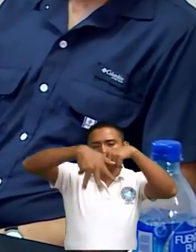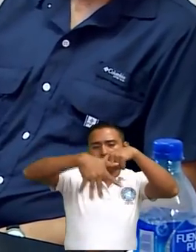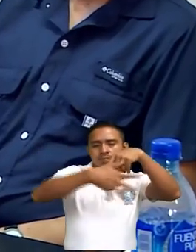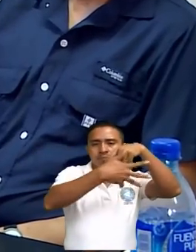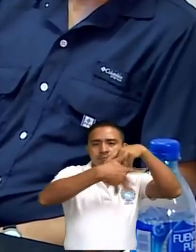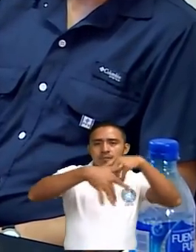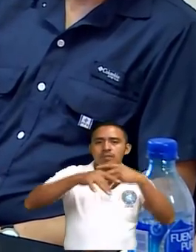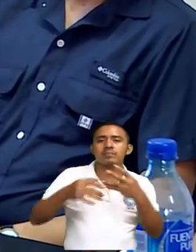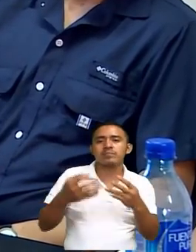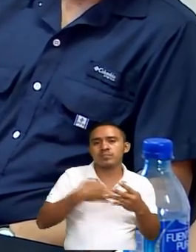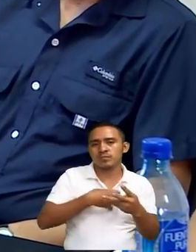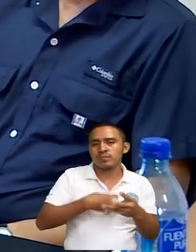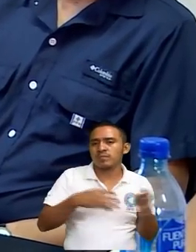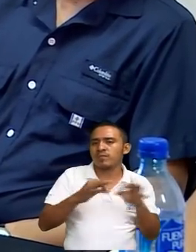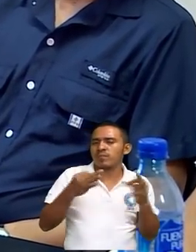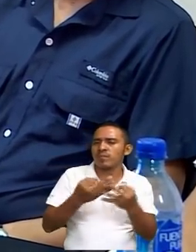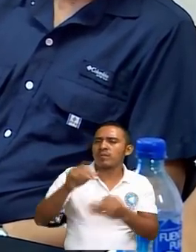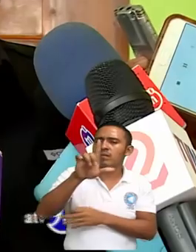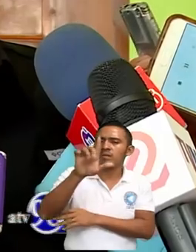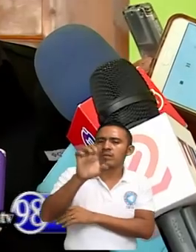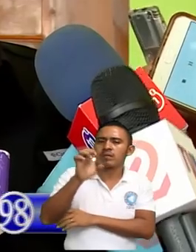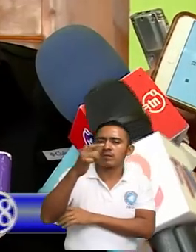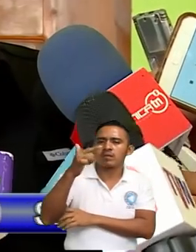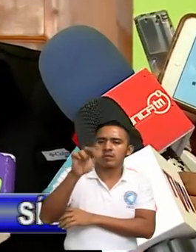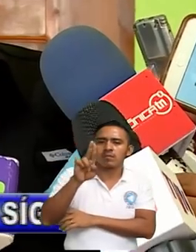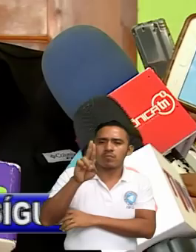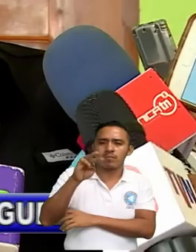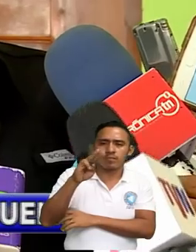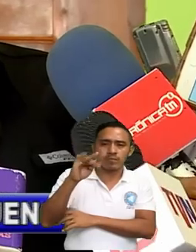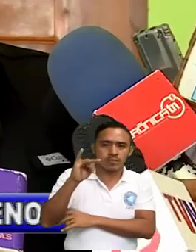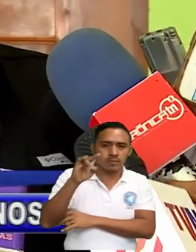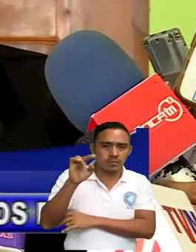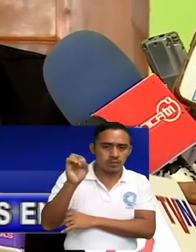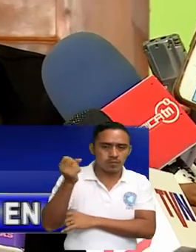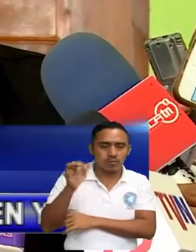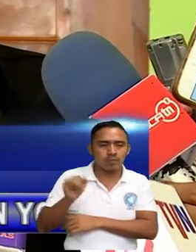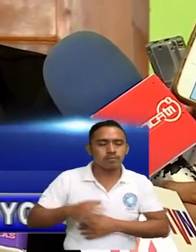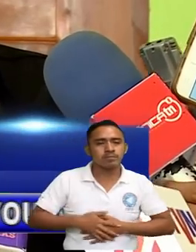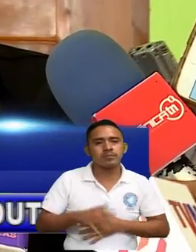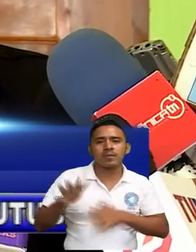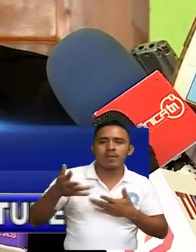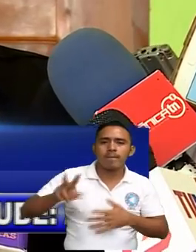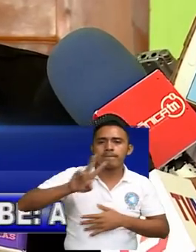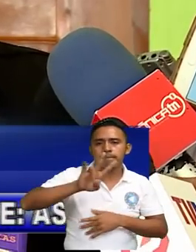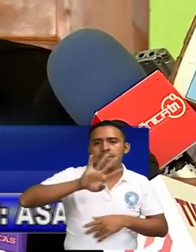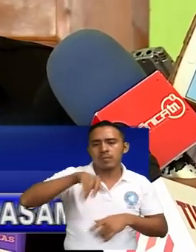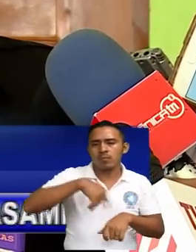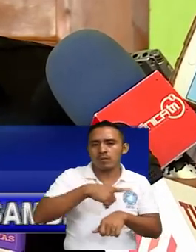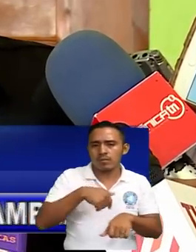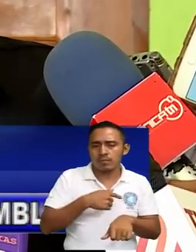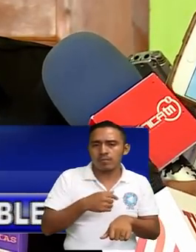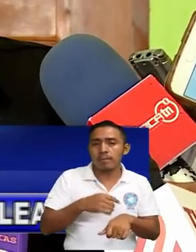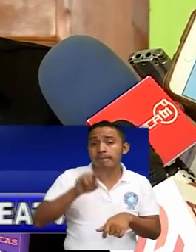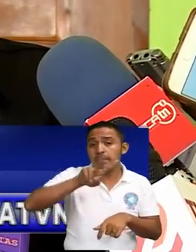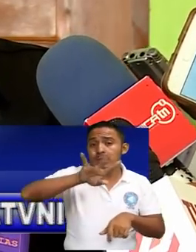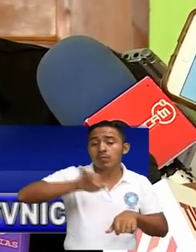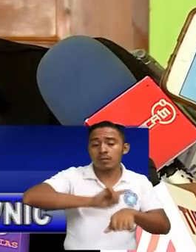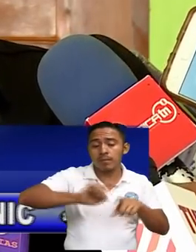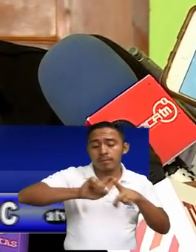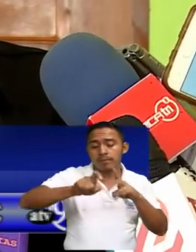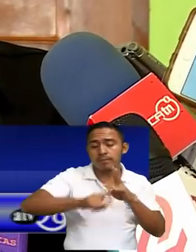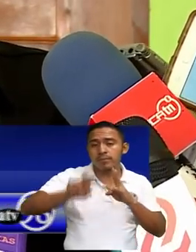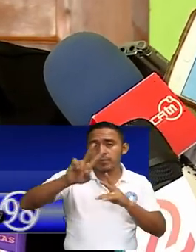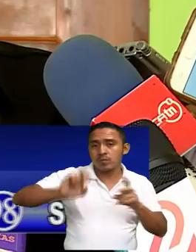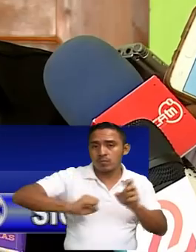de las leguminosas. Un proyecto que va por 24 meses, 2 años, donde vamos a desarrollar,